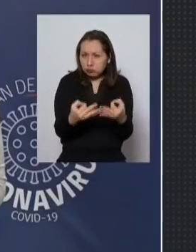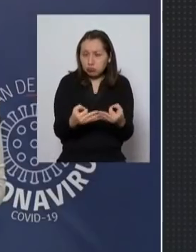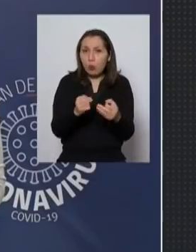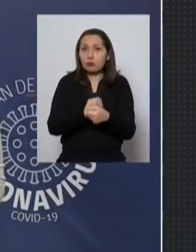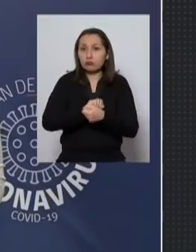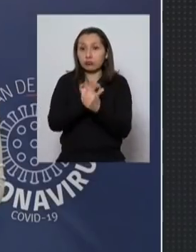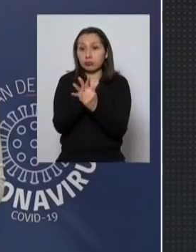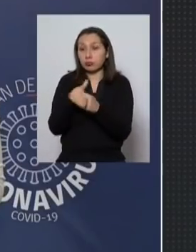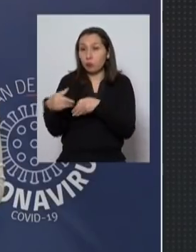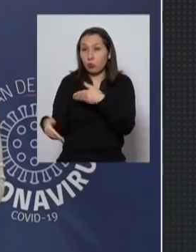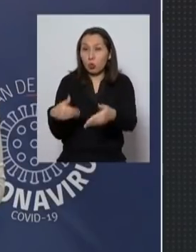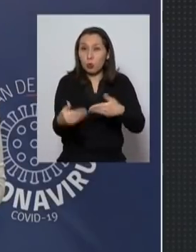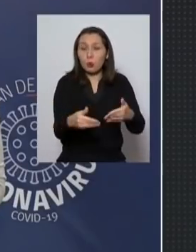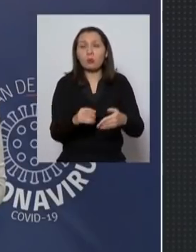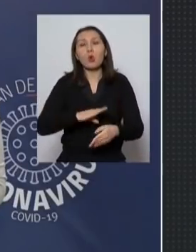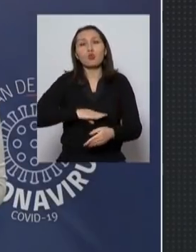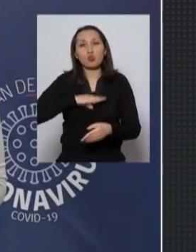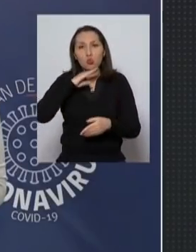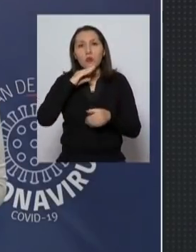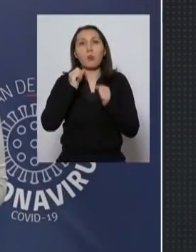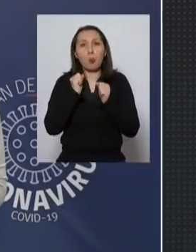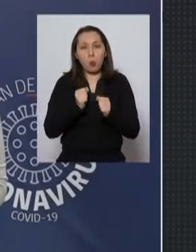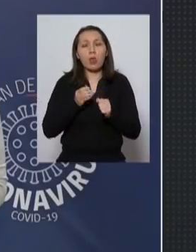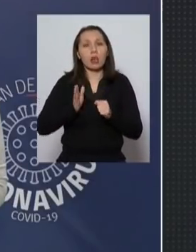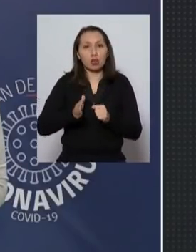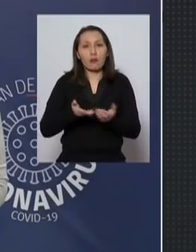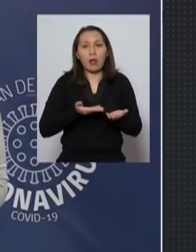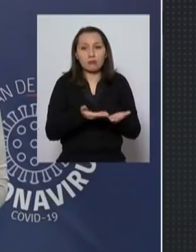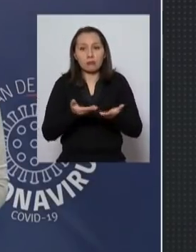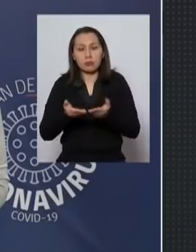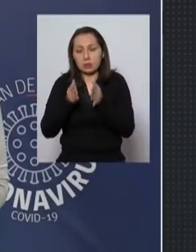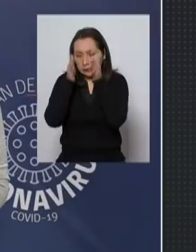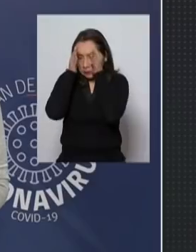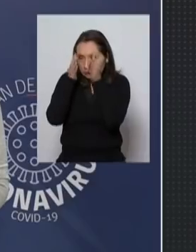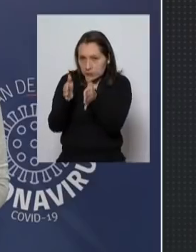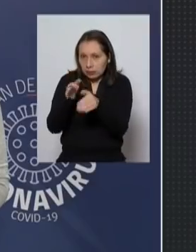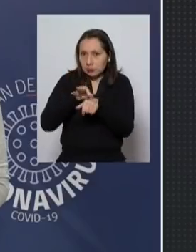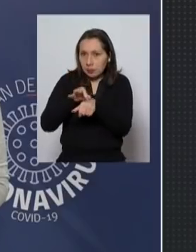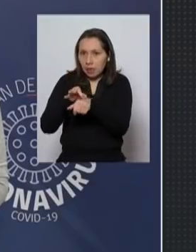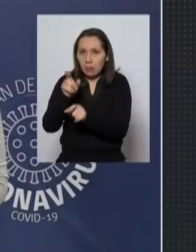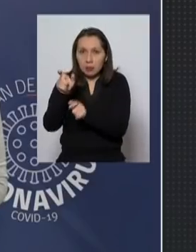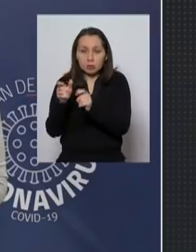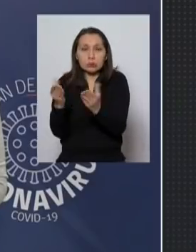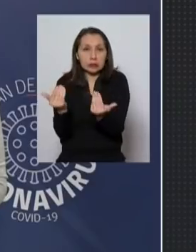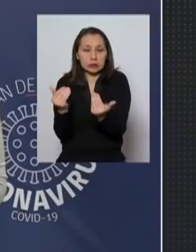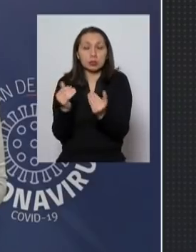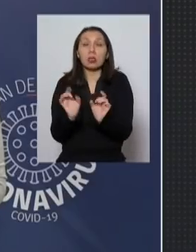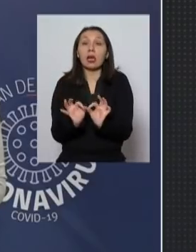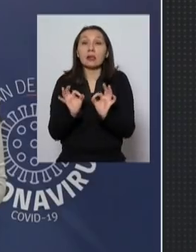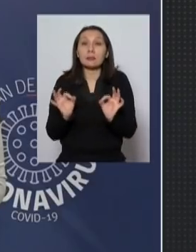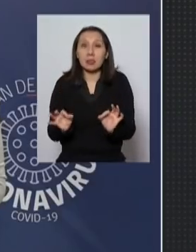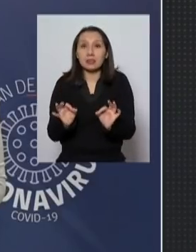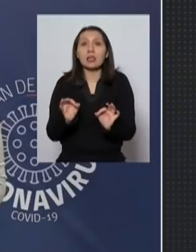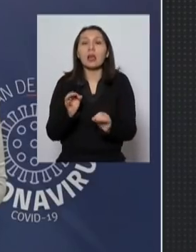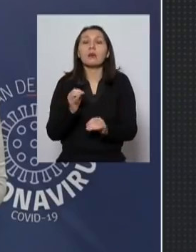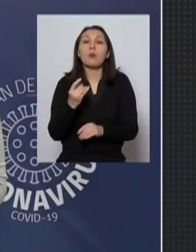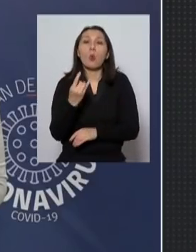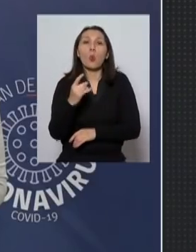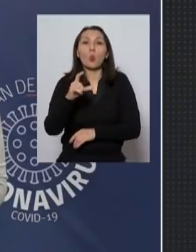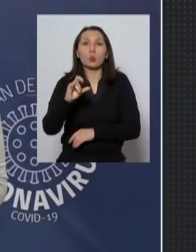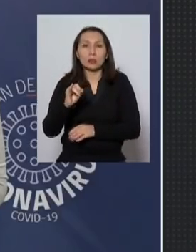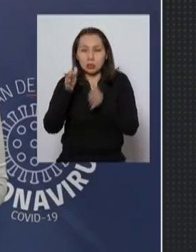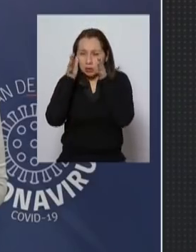contagio, son suficientes para poder seguir dando atención a quien lo requiera, especialmente en las unidades de